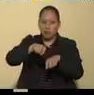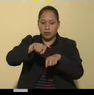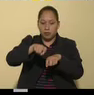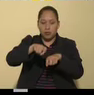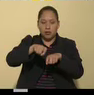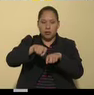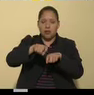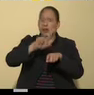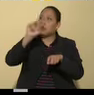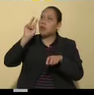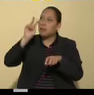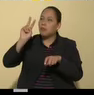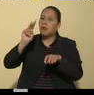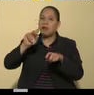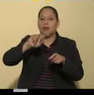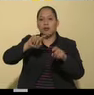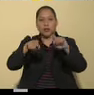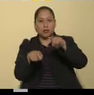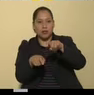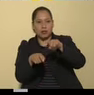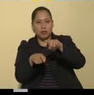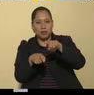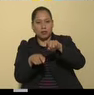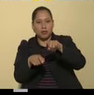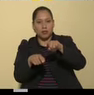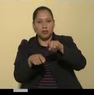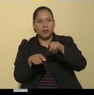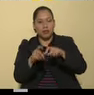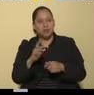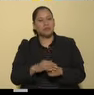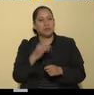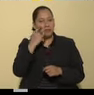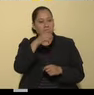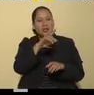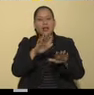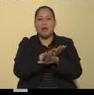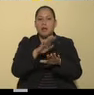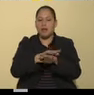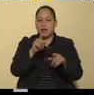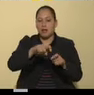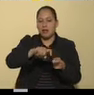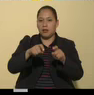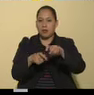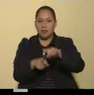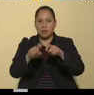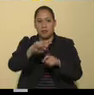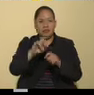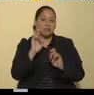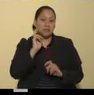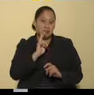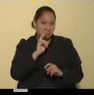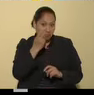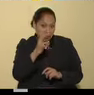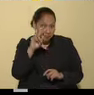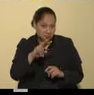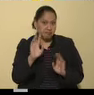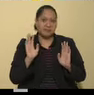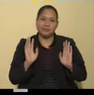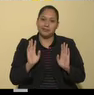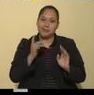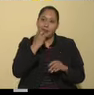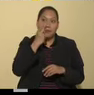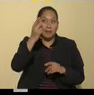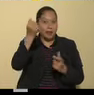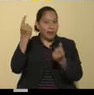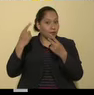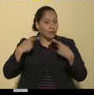vuelve a ver y sigue en la posición en la que lo estamos viendo. ¿Será cierto? Bueno, son